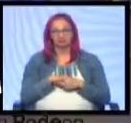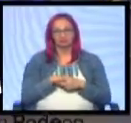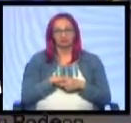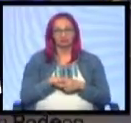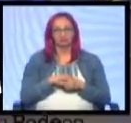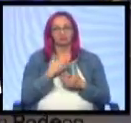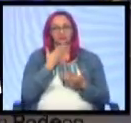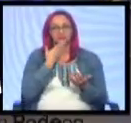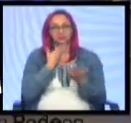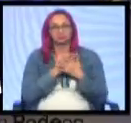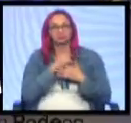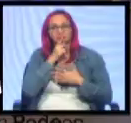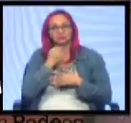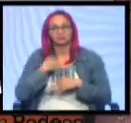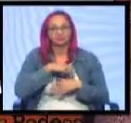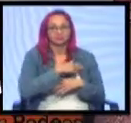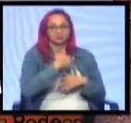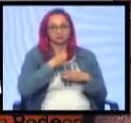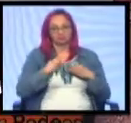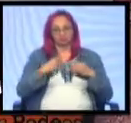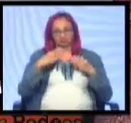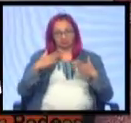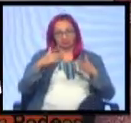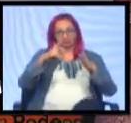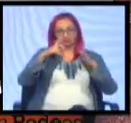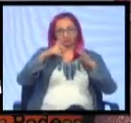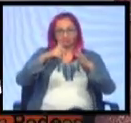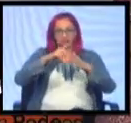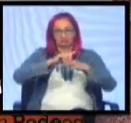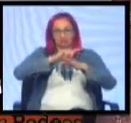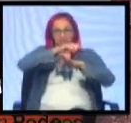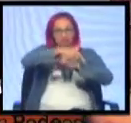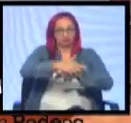Bueno, en realidad nosotros tenemos vendedores de lotería